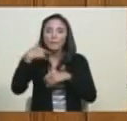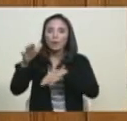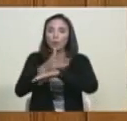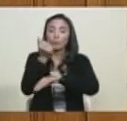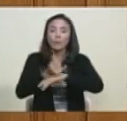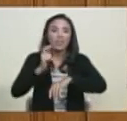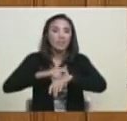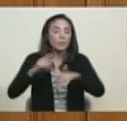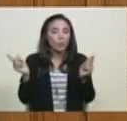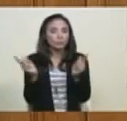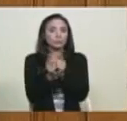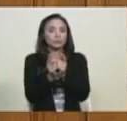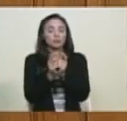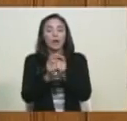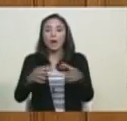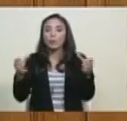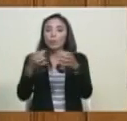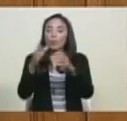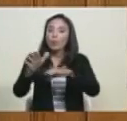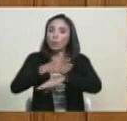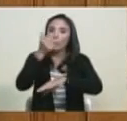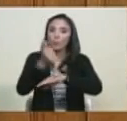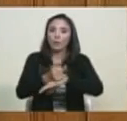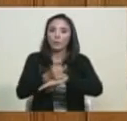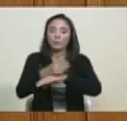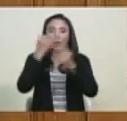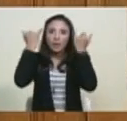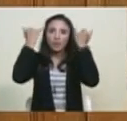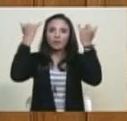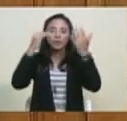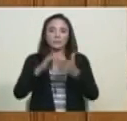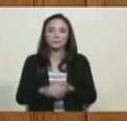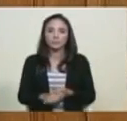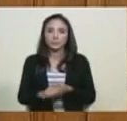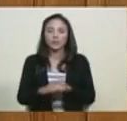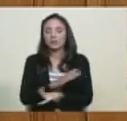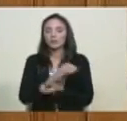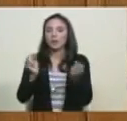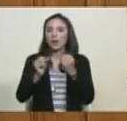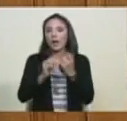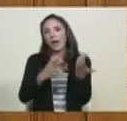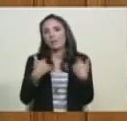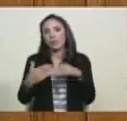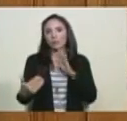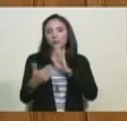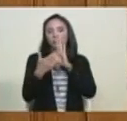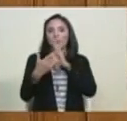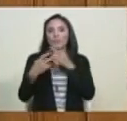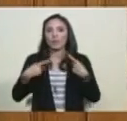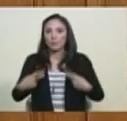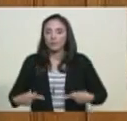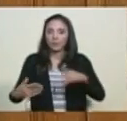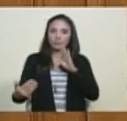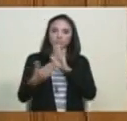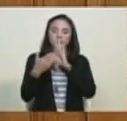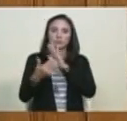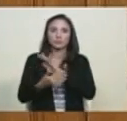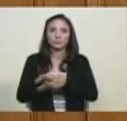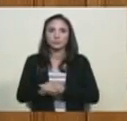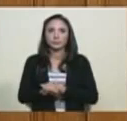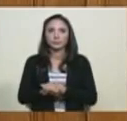pronto posible al resto de los implicados, autores materiales de este atentado fascista, de este